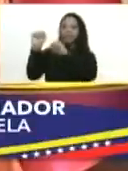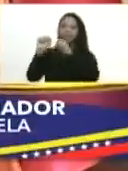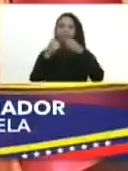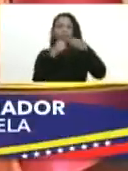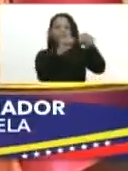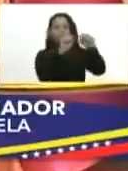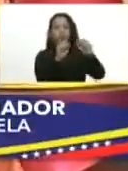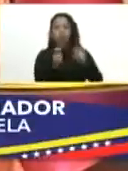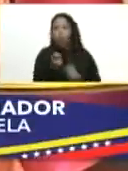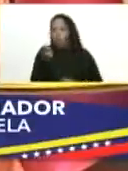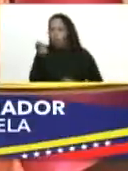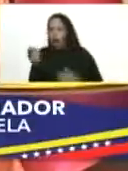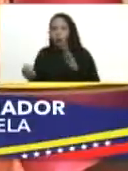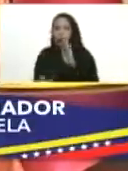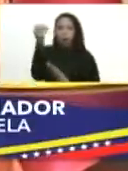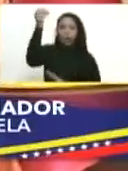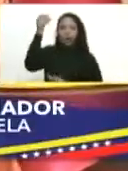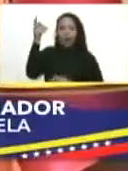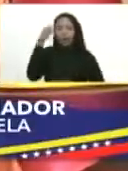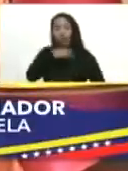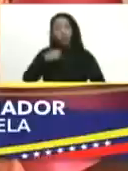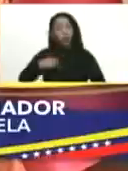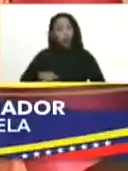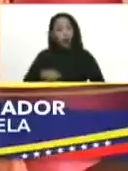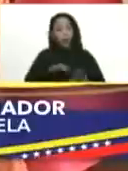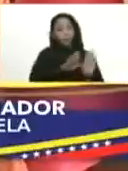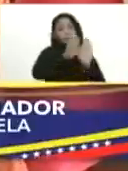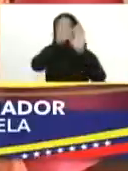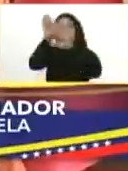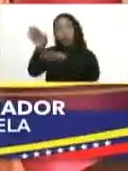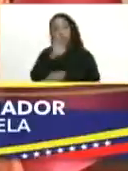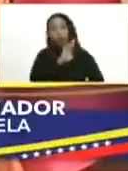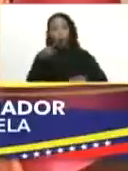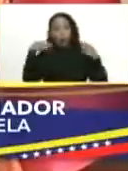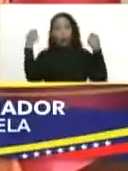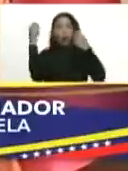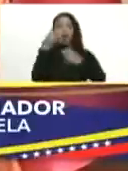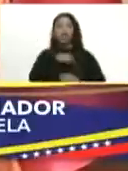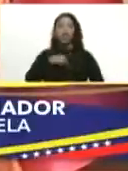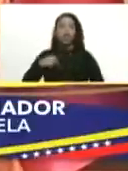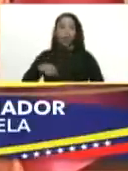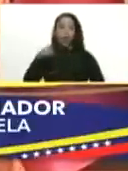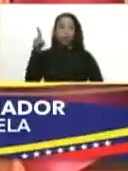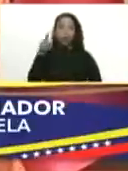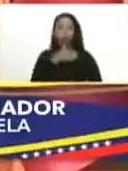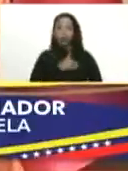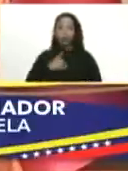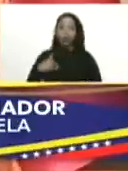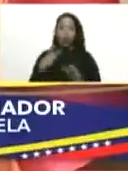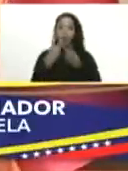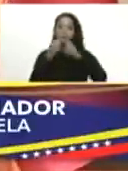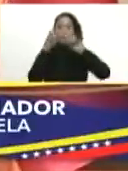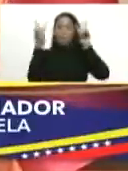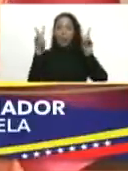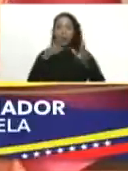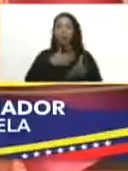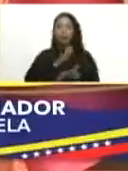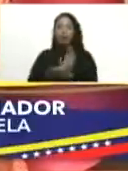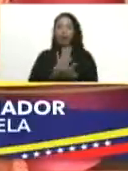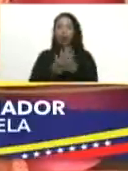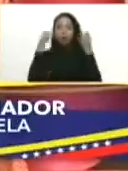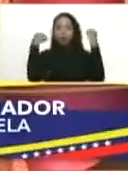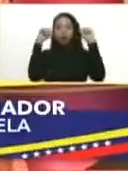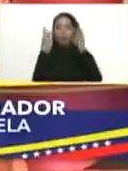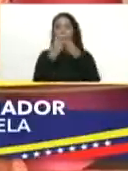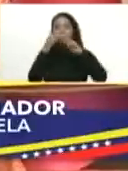todas las provocaciones contra China y apoyando a la República Popular China en su deseo de paz y de ejercicio